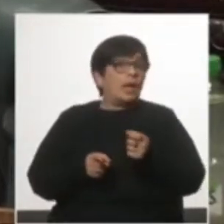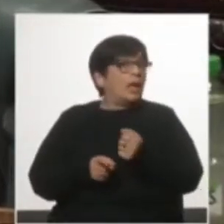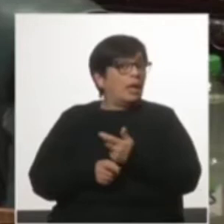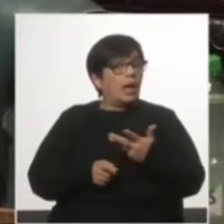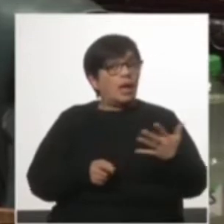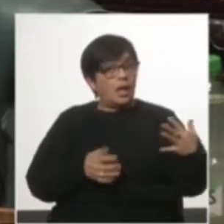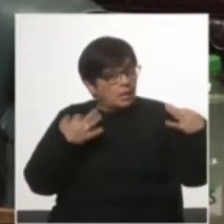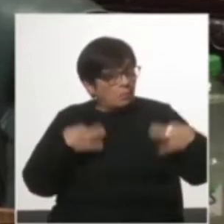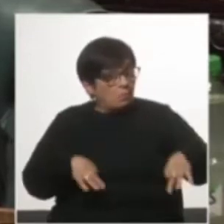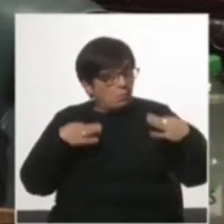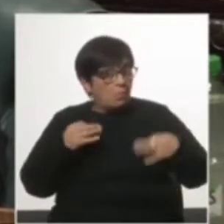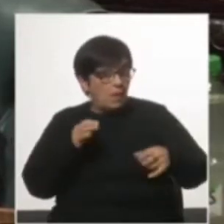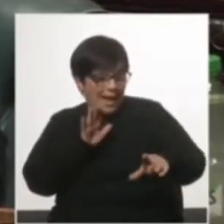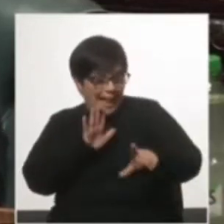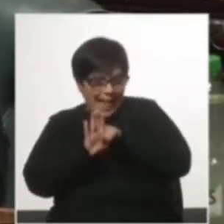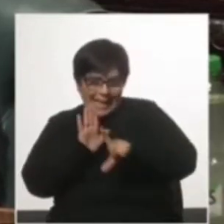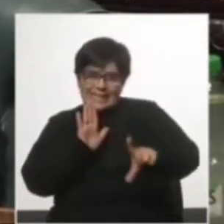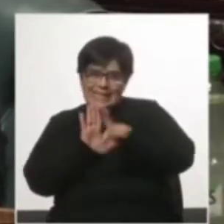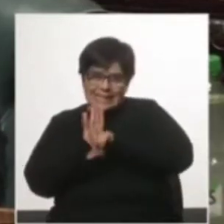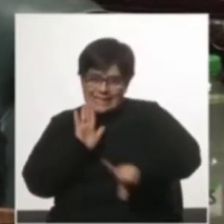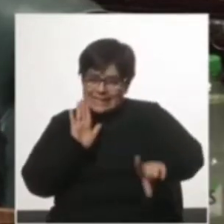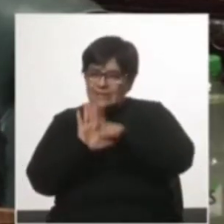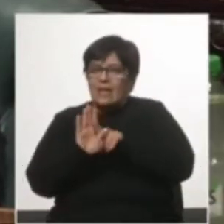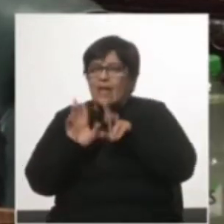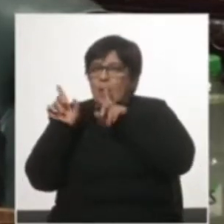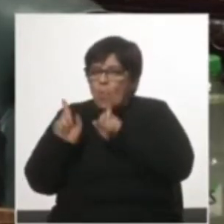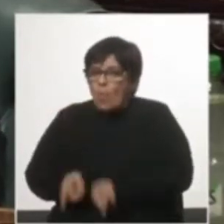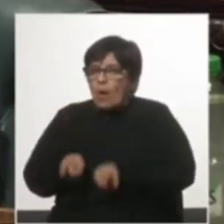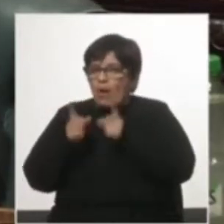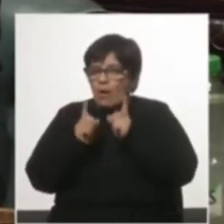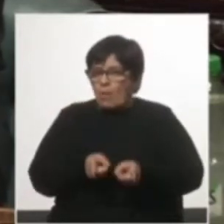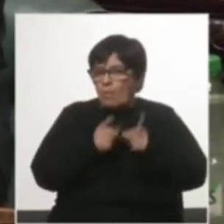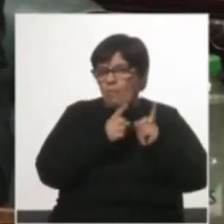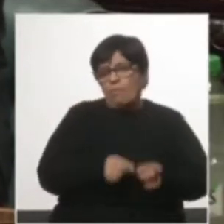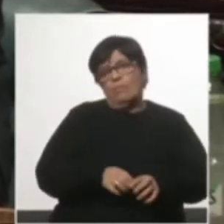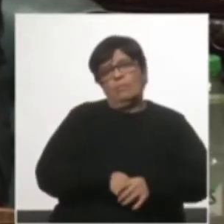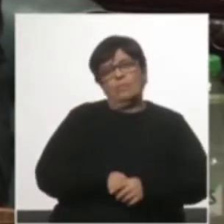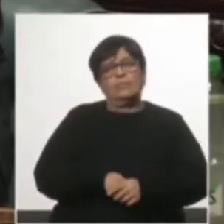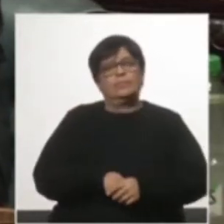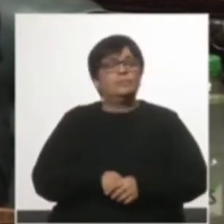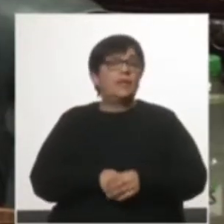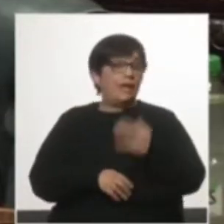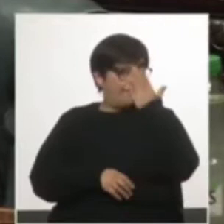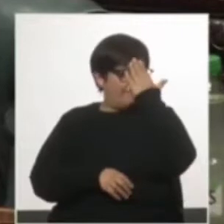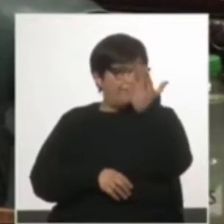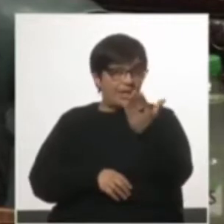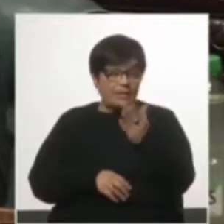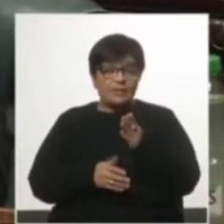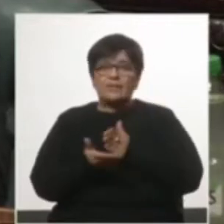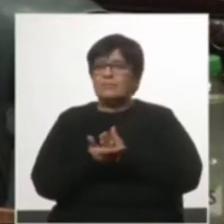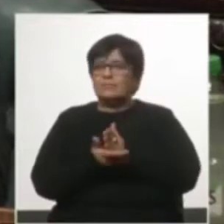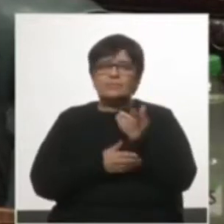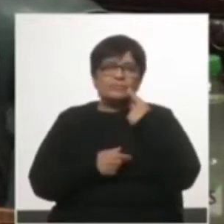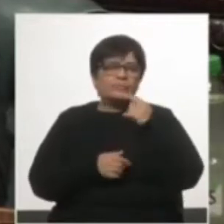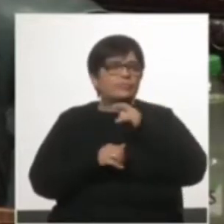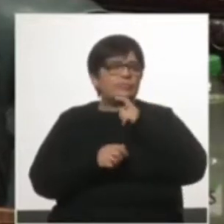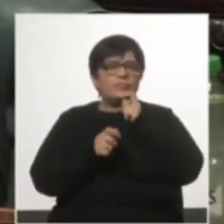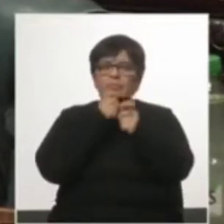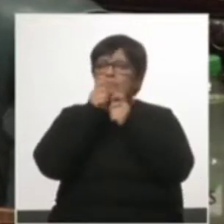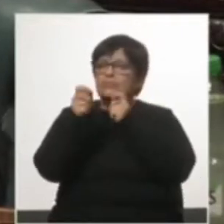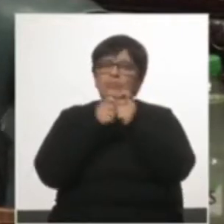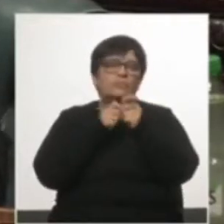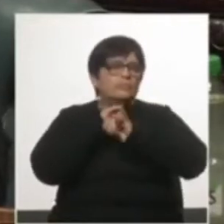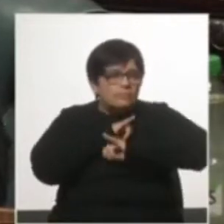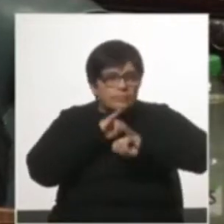importante de leyes que se trataron de esa manera. El Frente Amplio en los mensajes públicos también